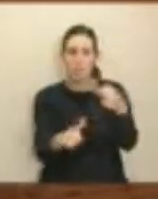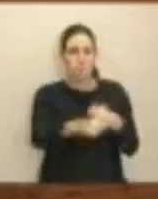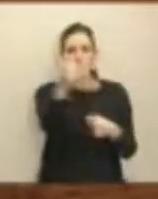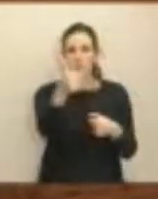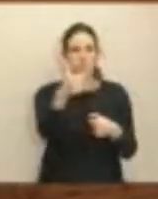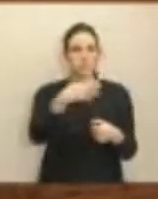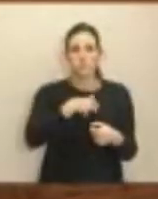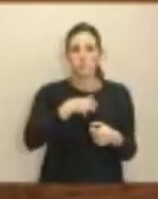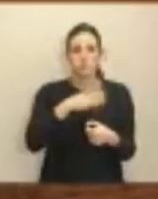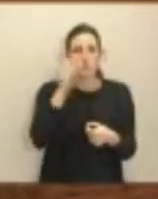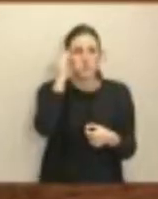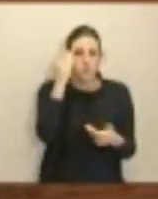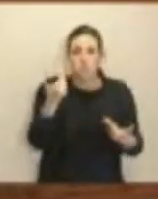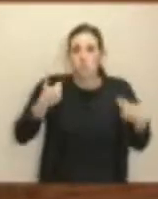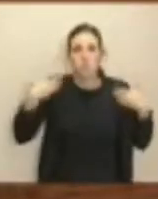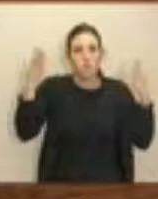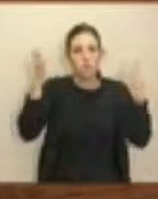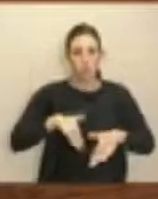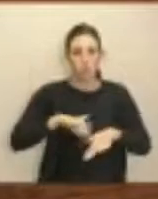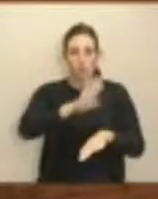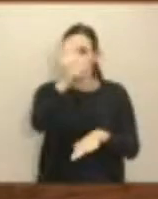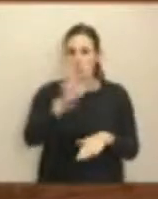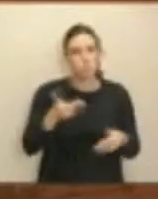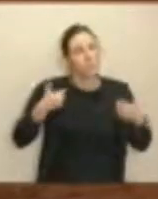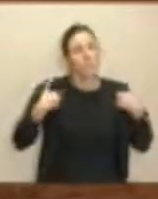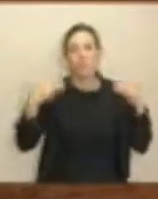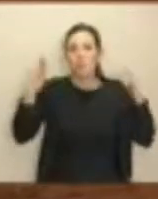parecía irresponsable.